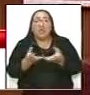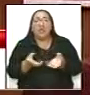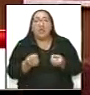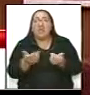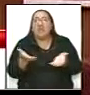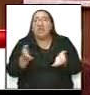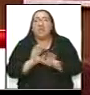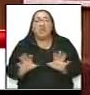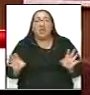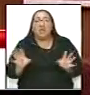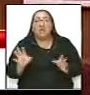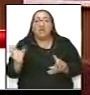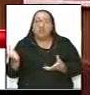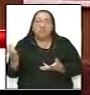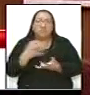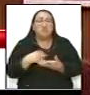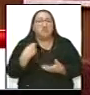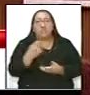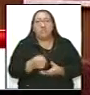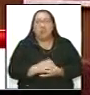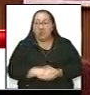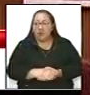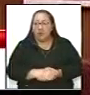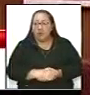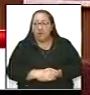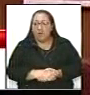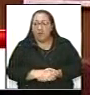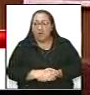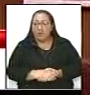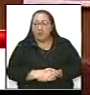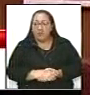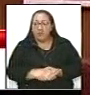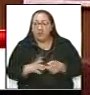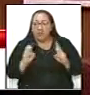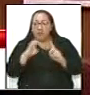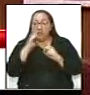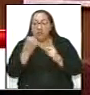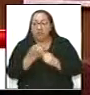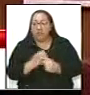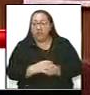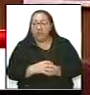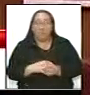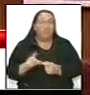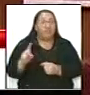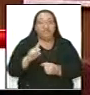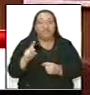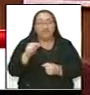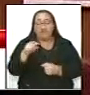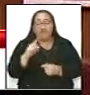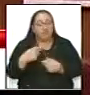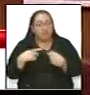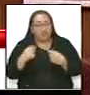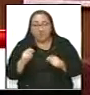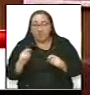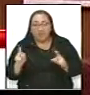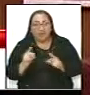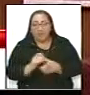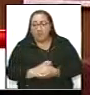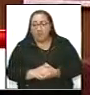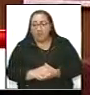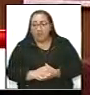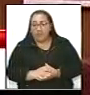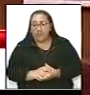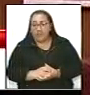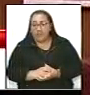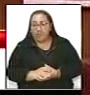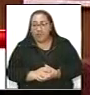dinero, subsidiar, supuestamente para un fin cultural. No, de eso no se trata. Terminando,